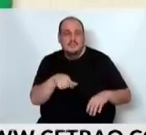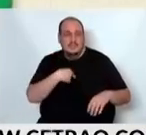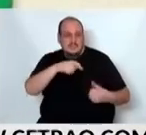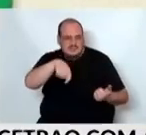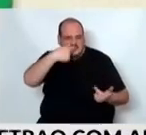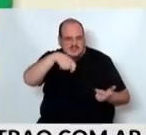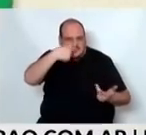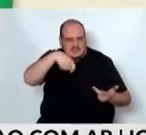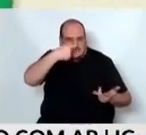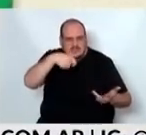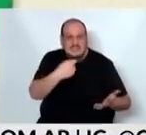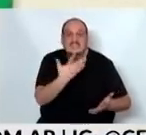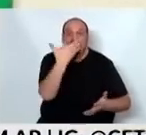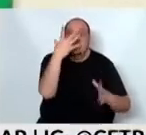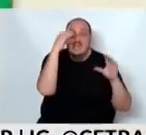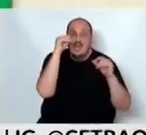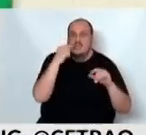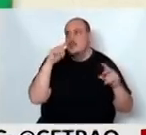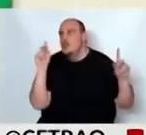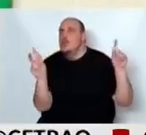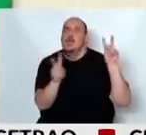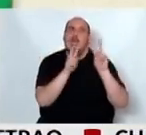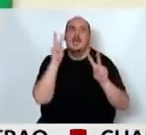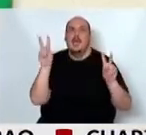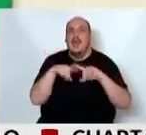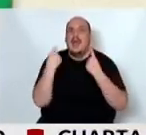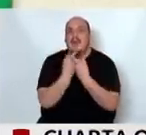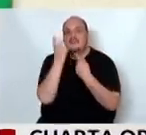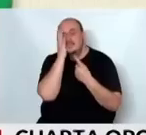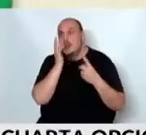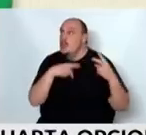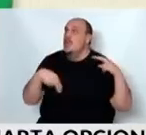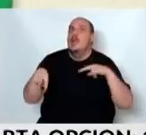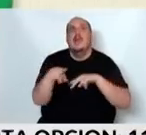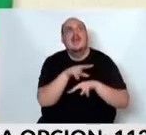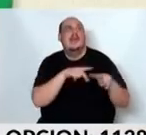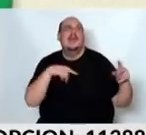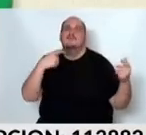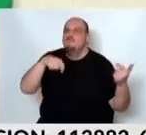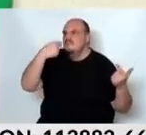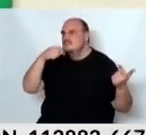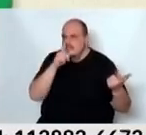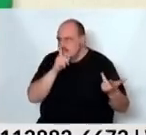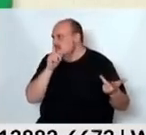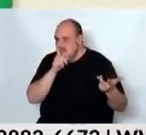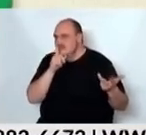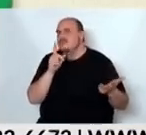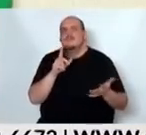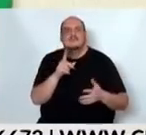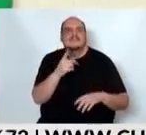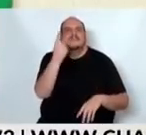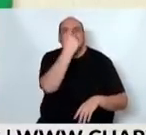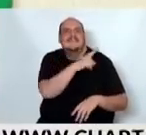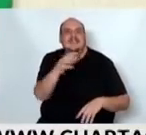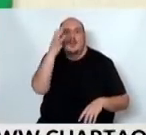suicidio después de 5 noches sin dormir, encerrado en mi habitación, sin poder salir, consumiendo 5 días, 120 horas sin